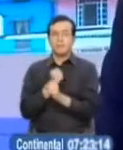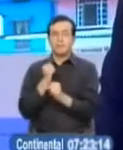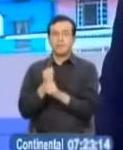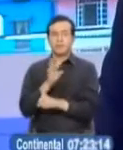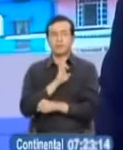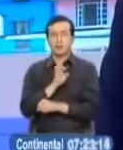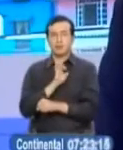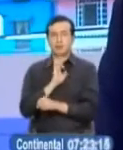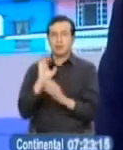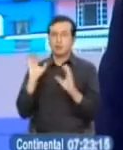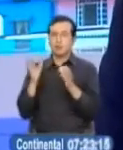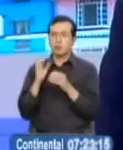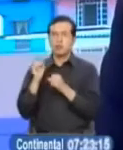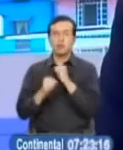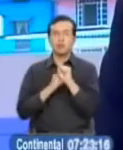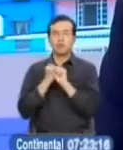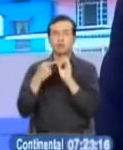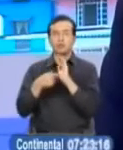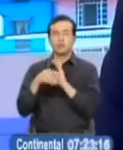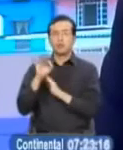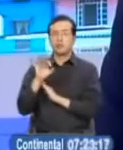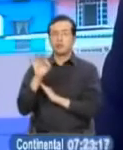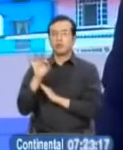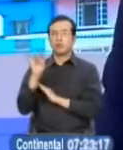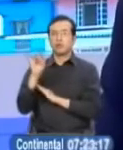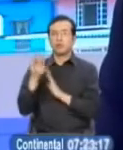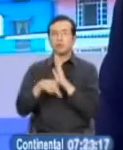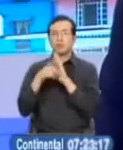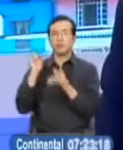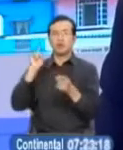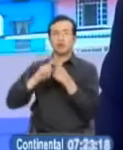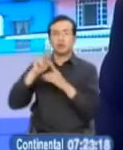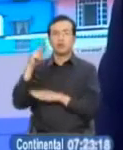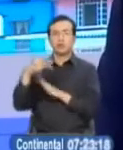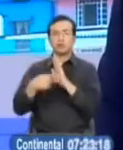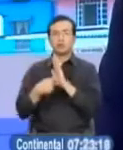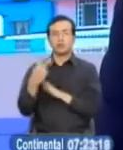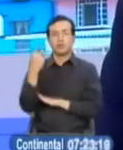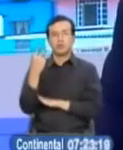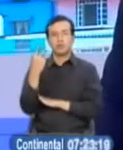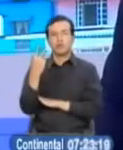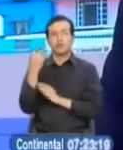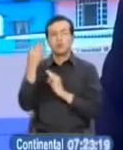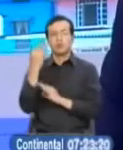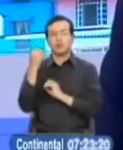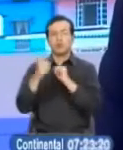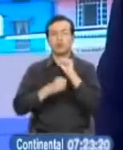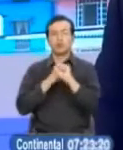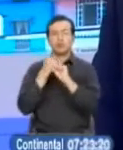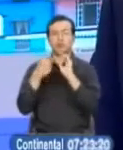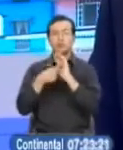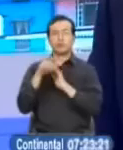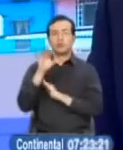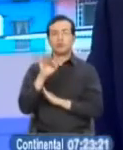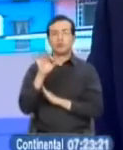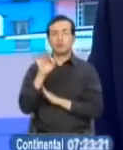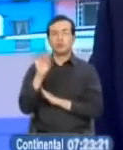técnicas reunidas a partir del 97 en el proyecto de crudos pesados hasta el 2002. Solo que en el 98